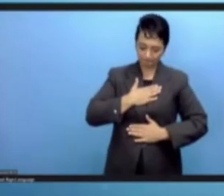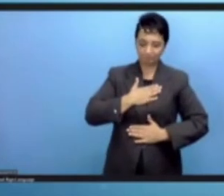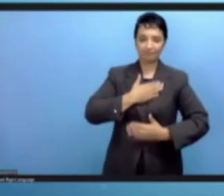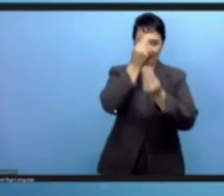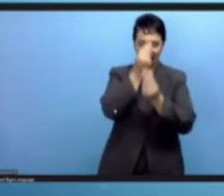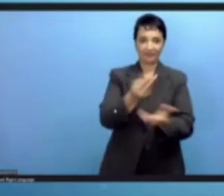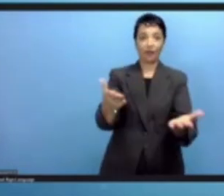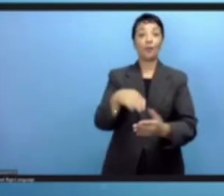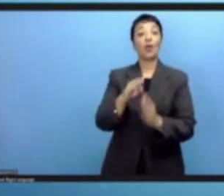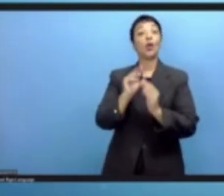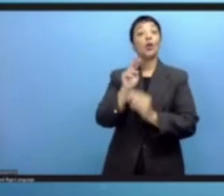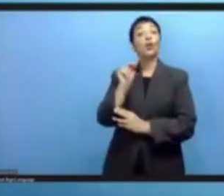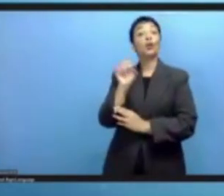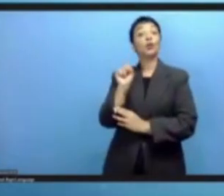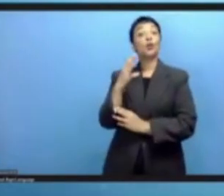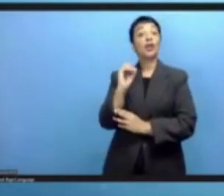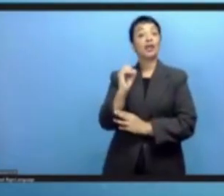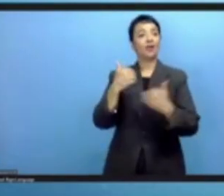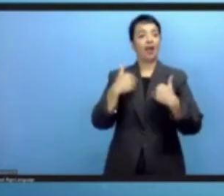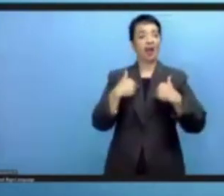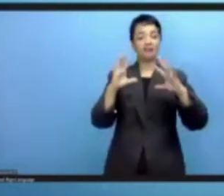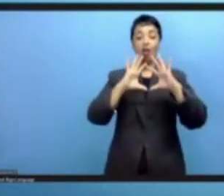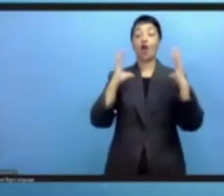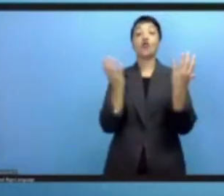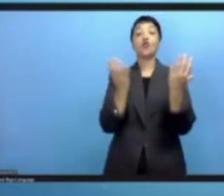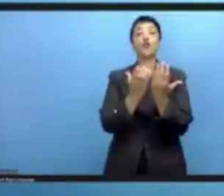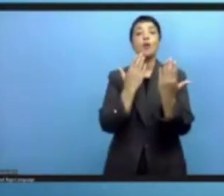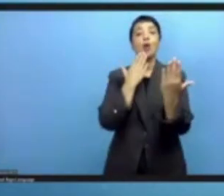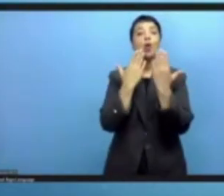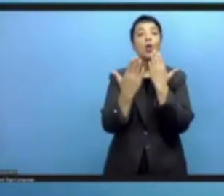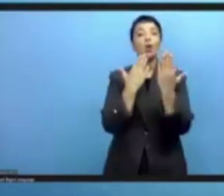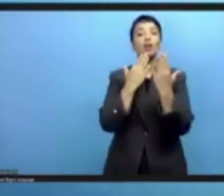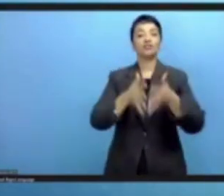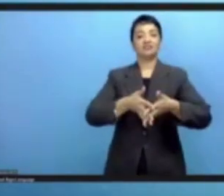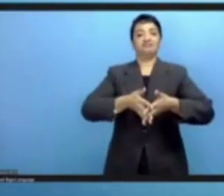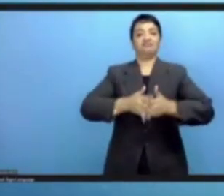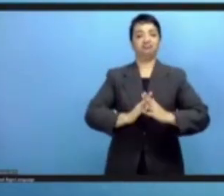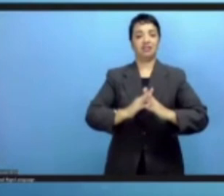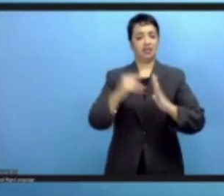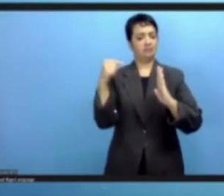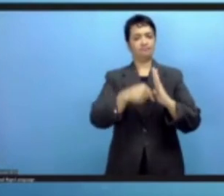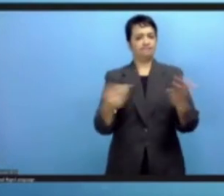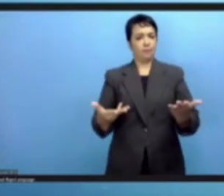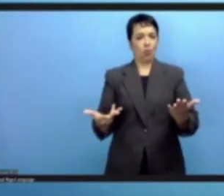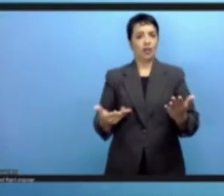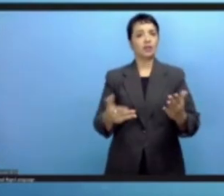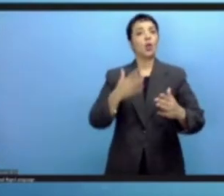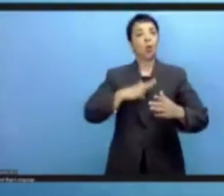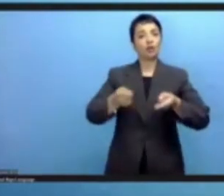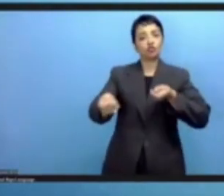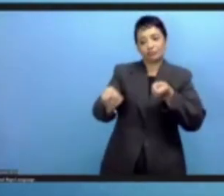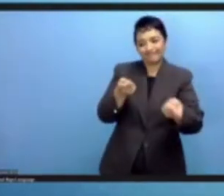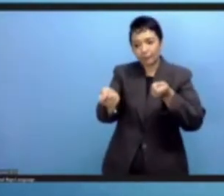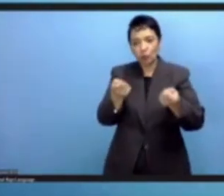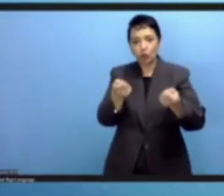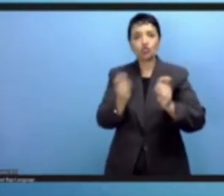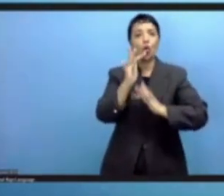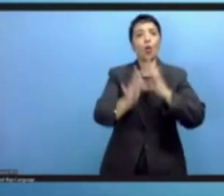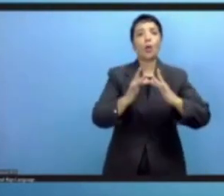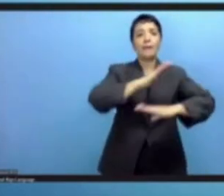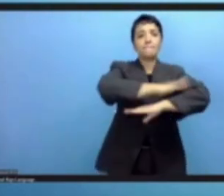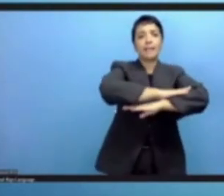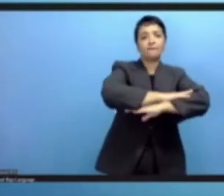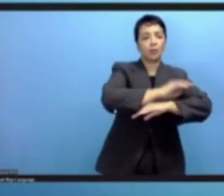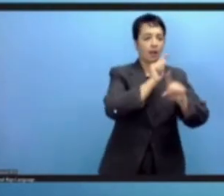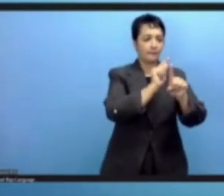anunciar que la UNESCO organizará una reunión que tendrá lugar en febrero en el que viene una conferencia global para La regulación de